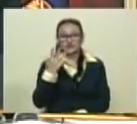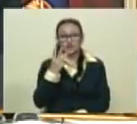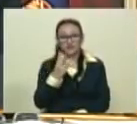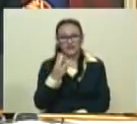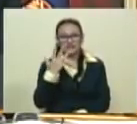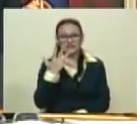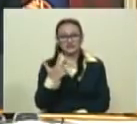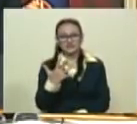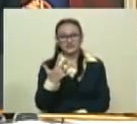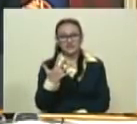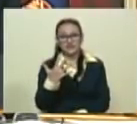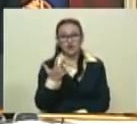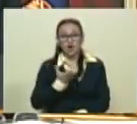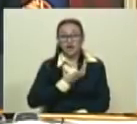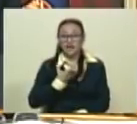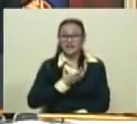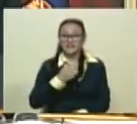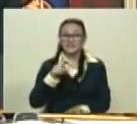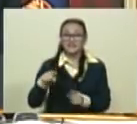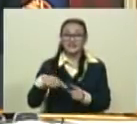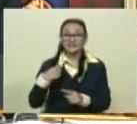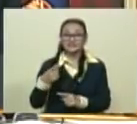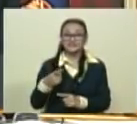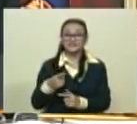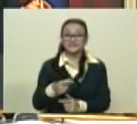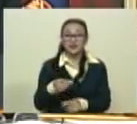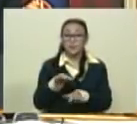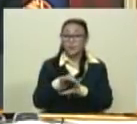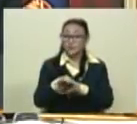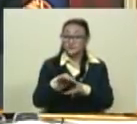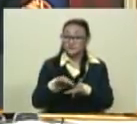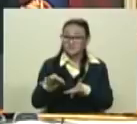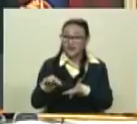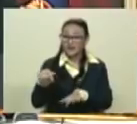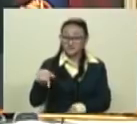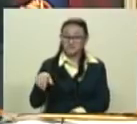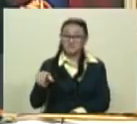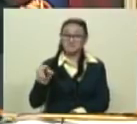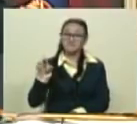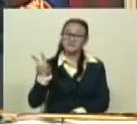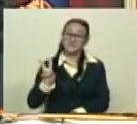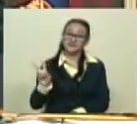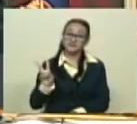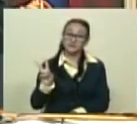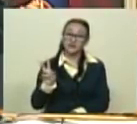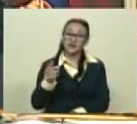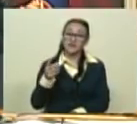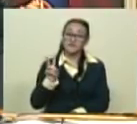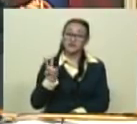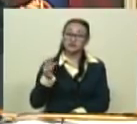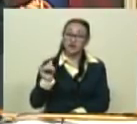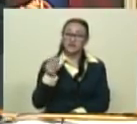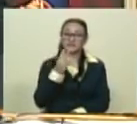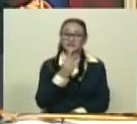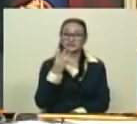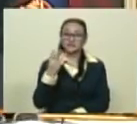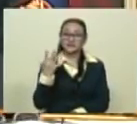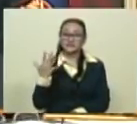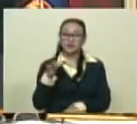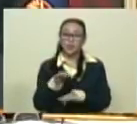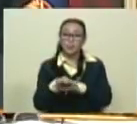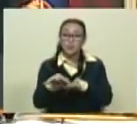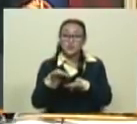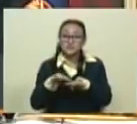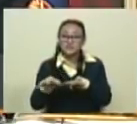335 alcaldías municipales del país. Venezuela tiene 335